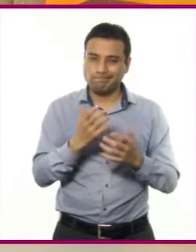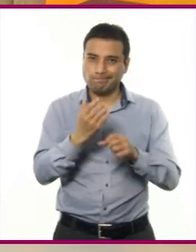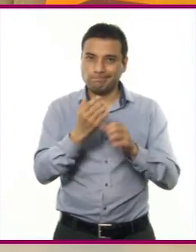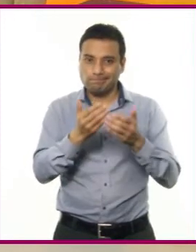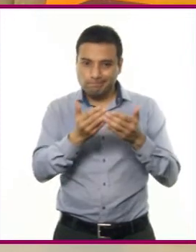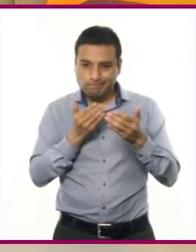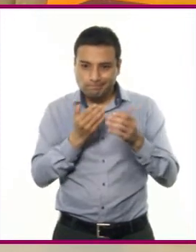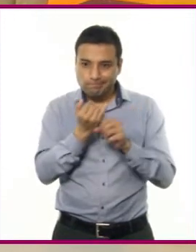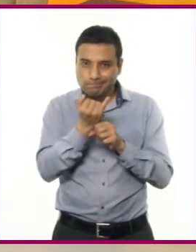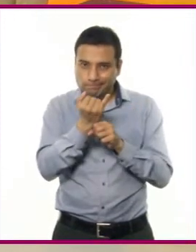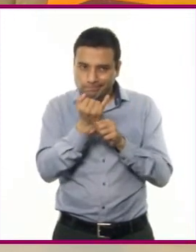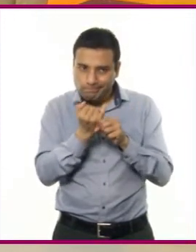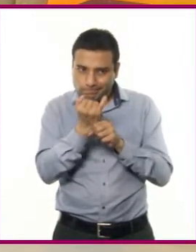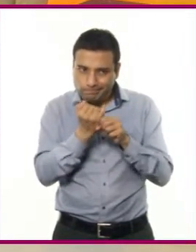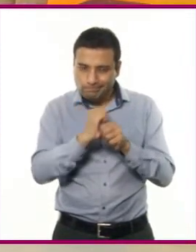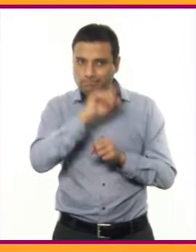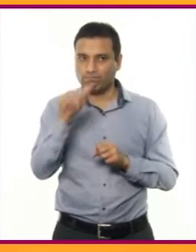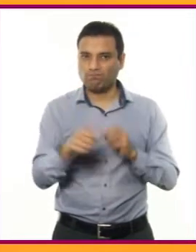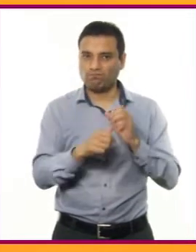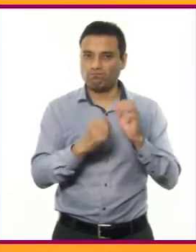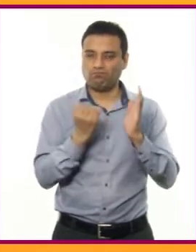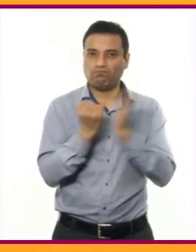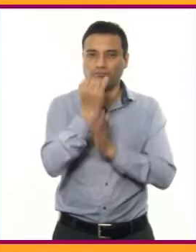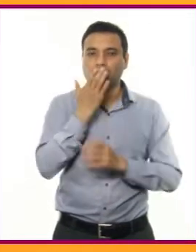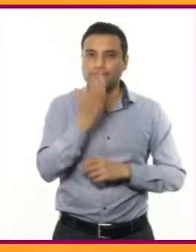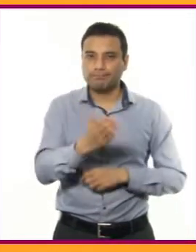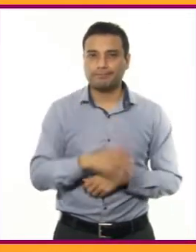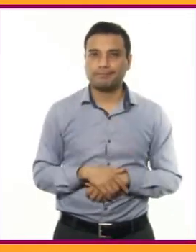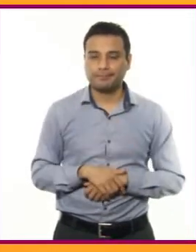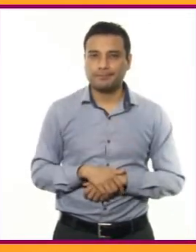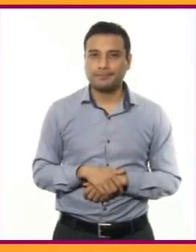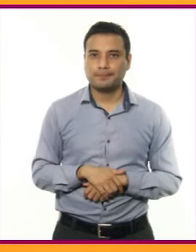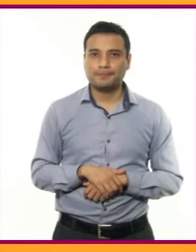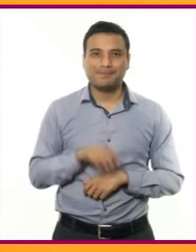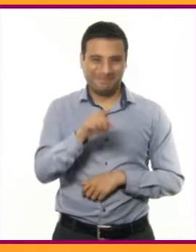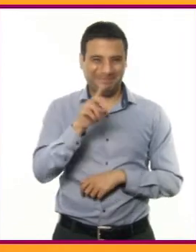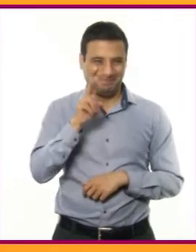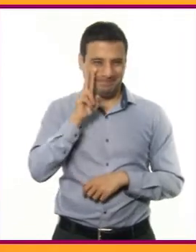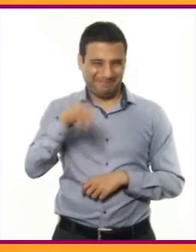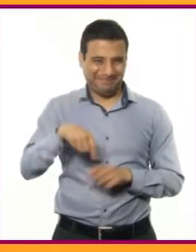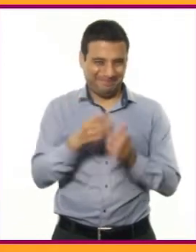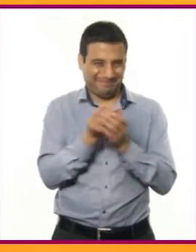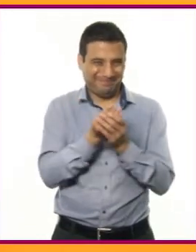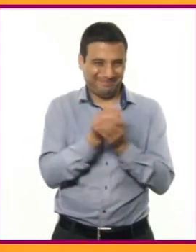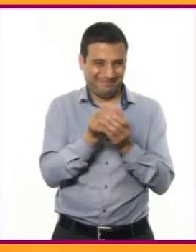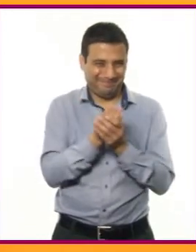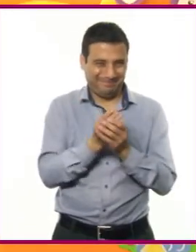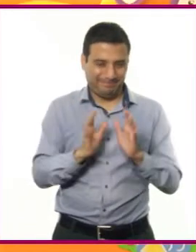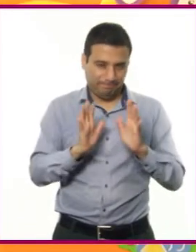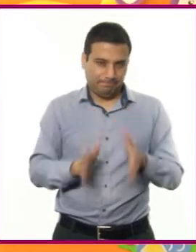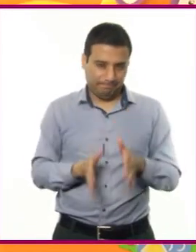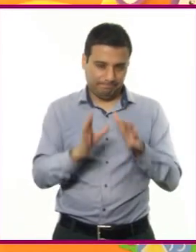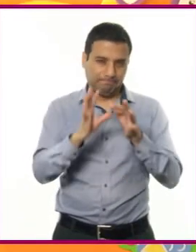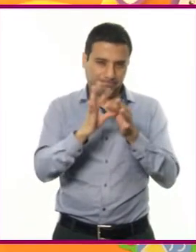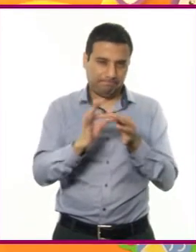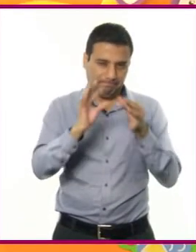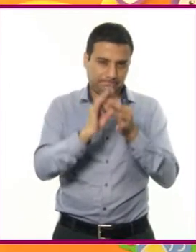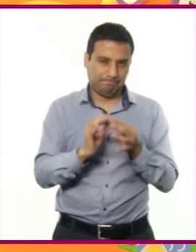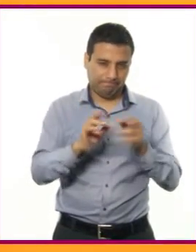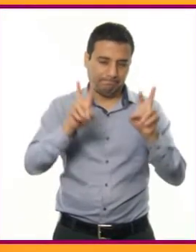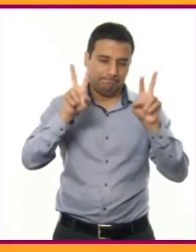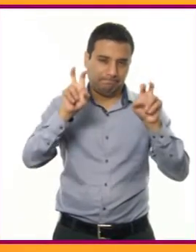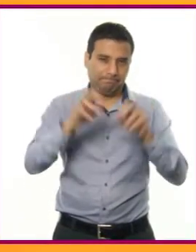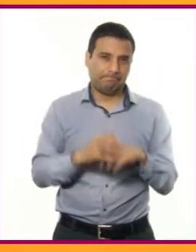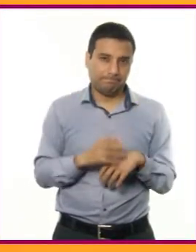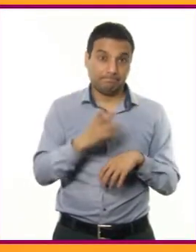con bases científicas. Han visto en la sesión de hoy lo que estas adicciones pueden causar a su